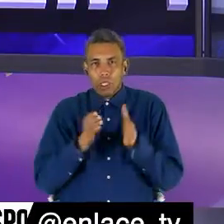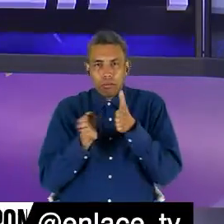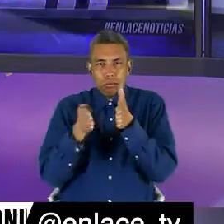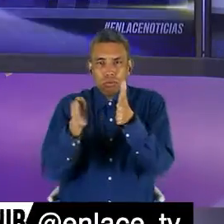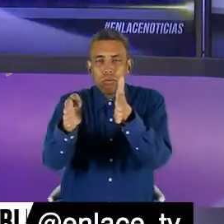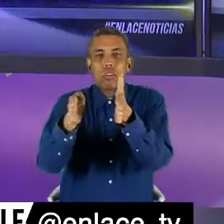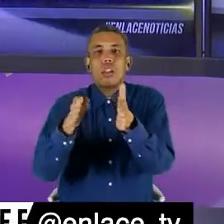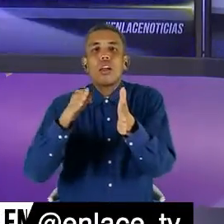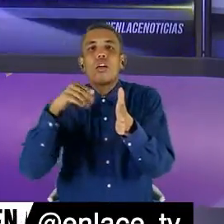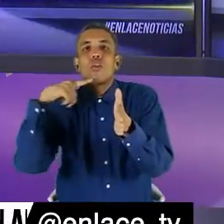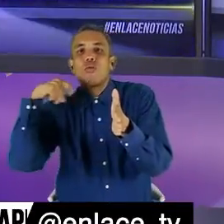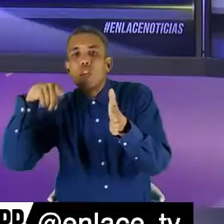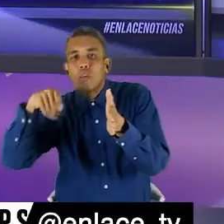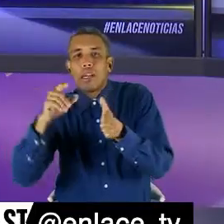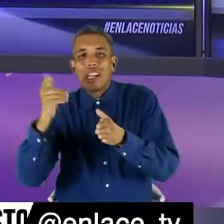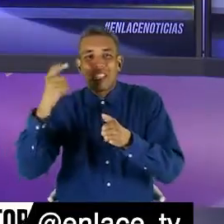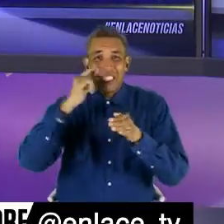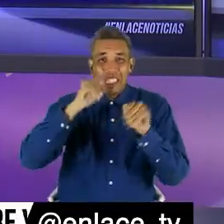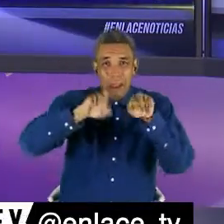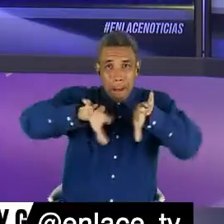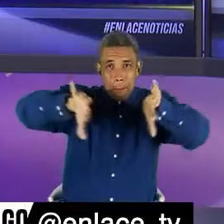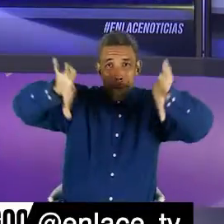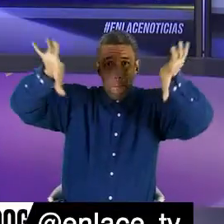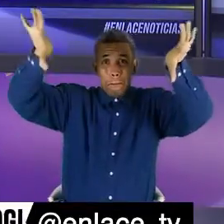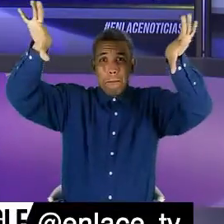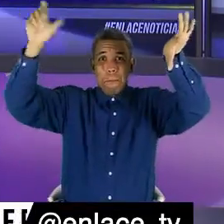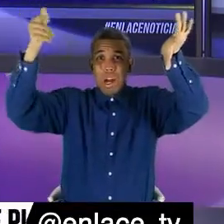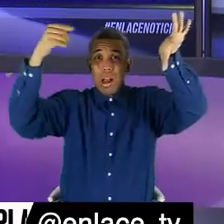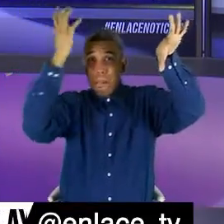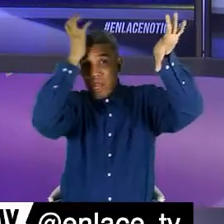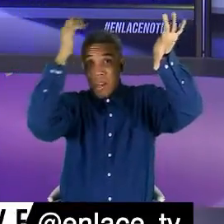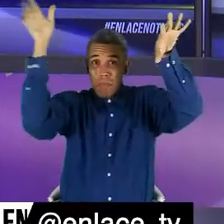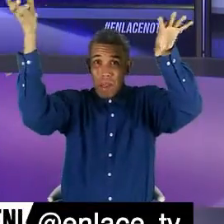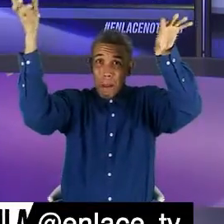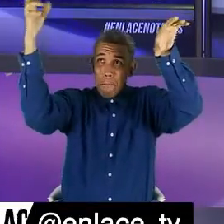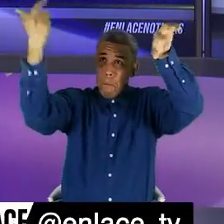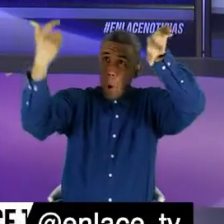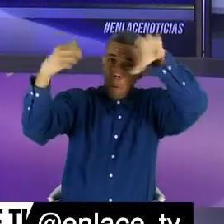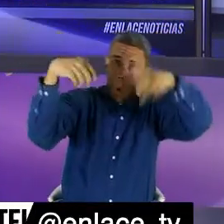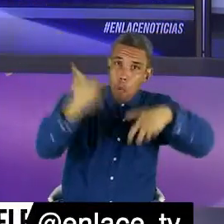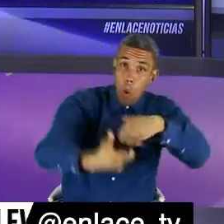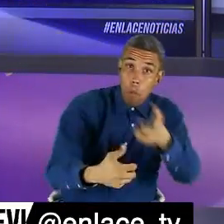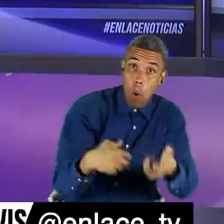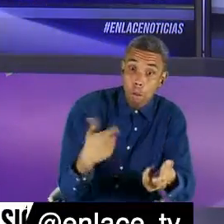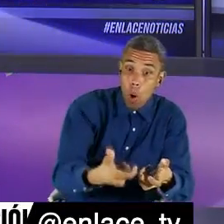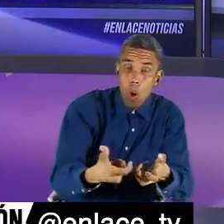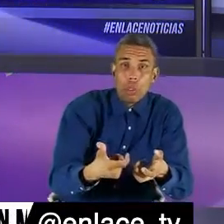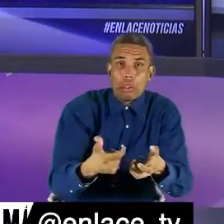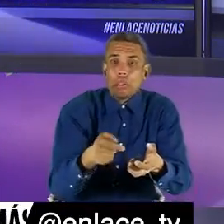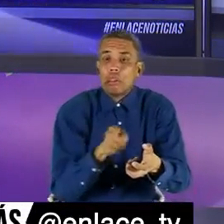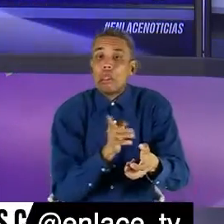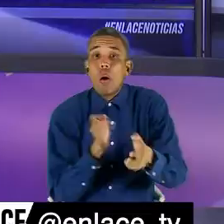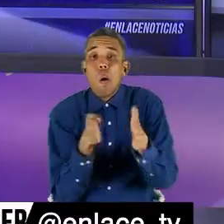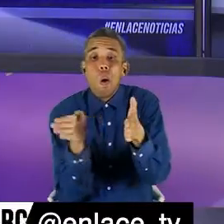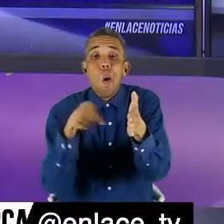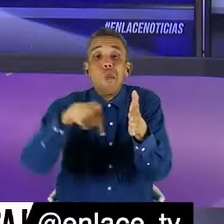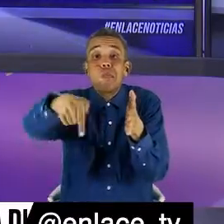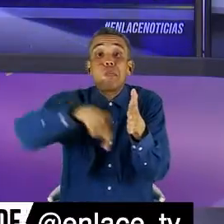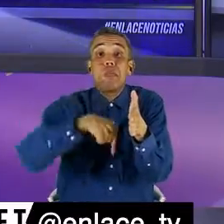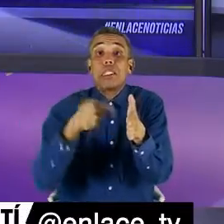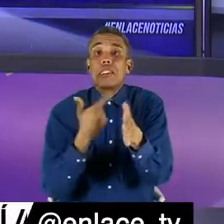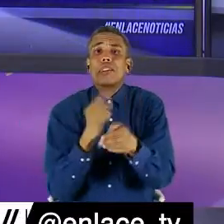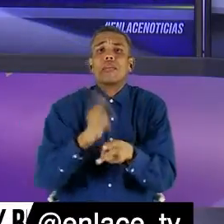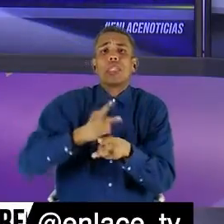Bermeja-Bucaramanga. Fallas geológicas son lo que dificultan esta situación y por ende pone en riesgo a quienes transitan por esta